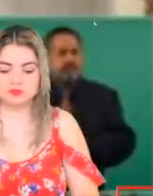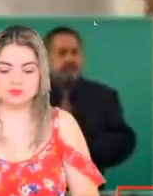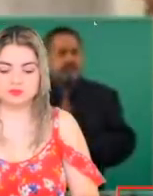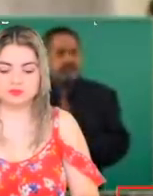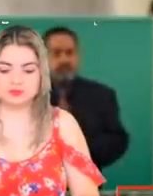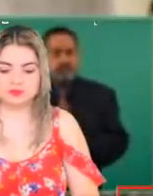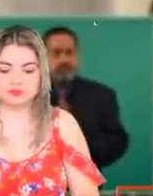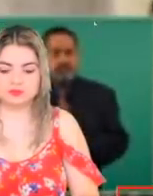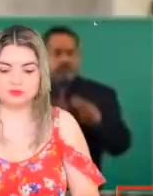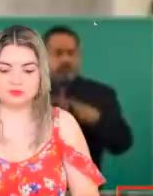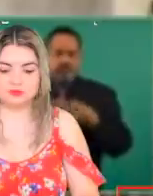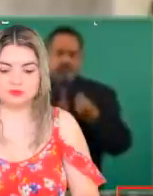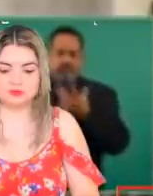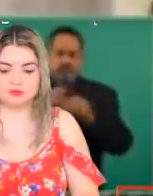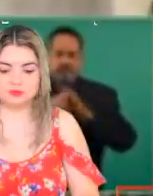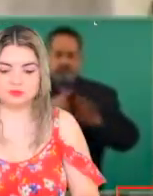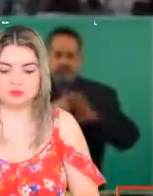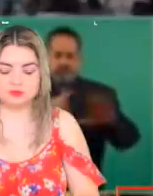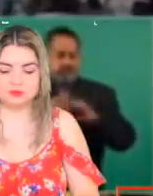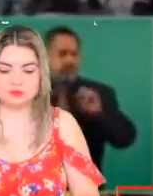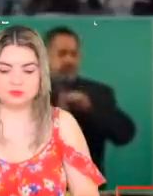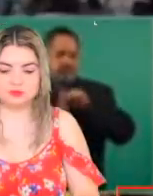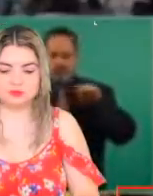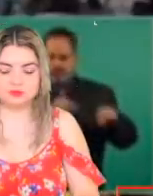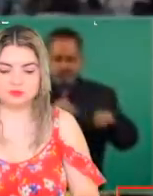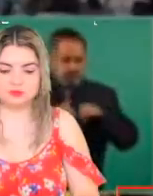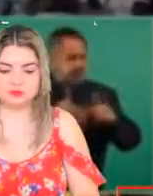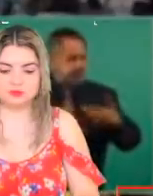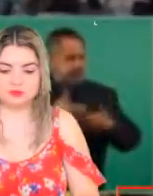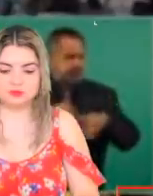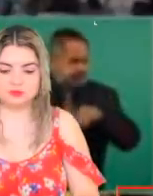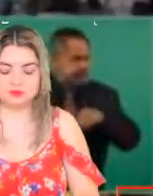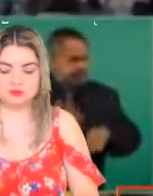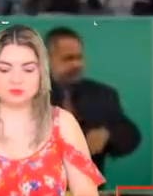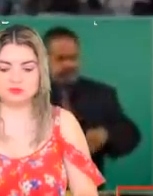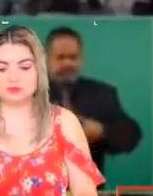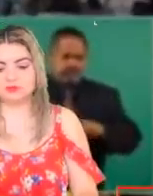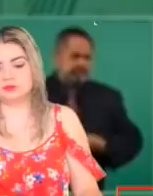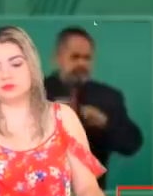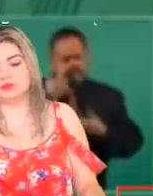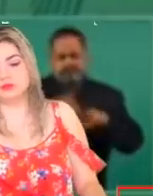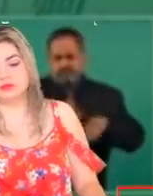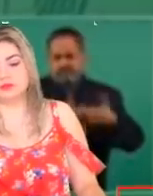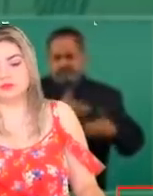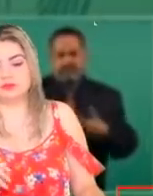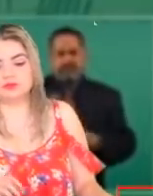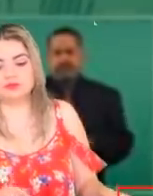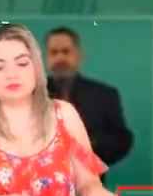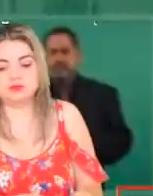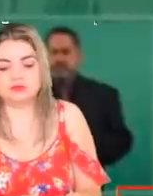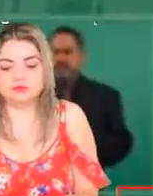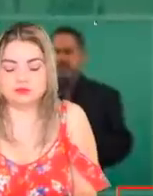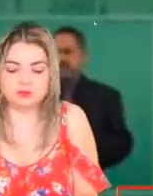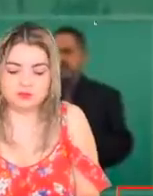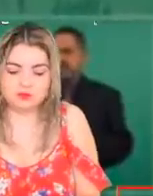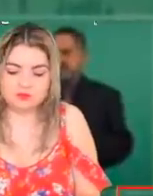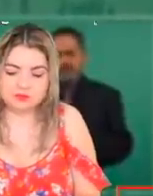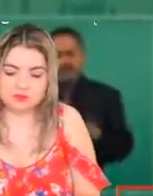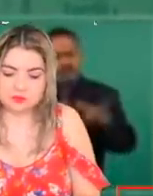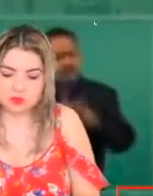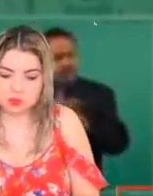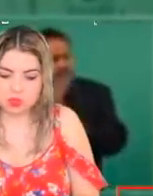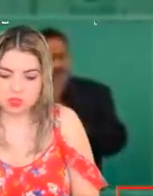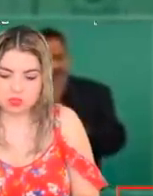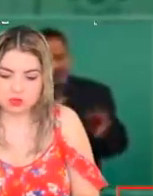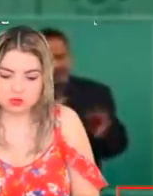son migrantes que llegaron a trabajar, a buscarse la vida, a San Quintín y progresaron y están